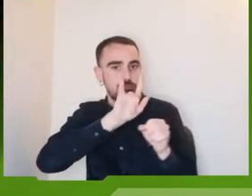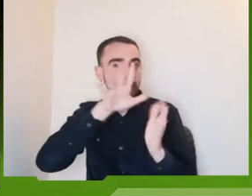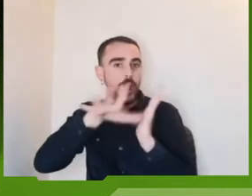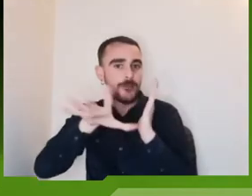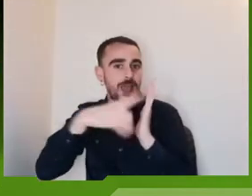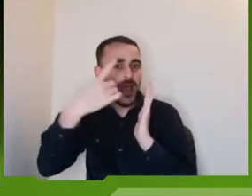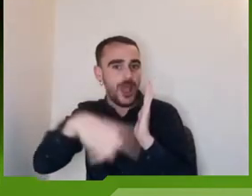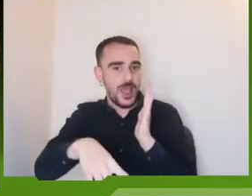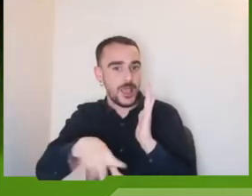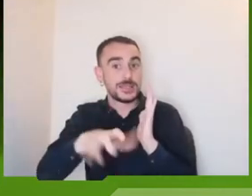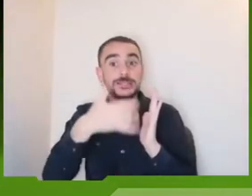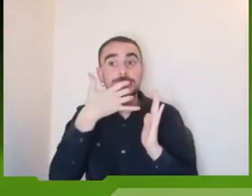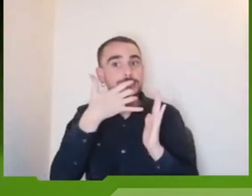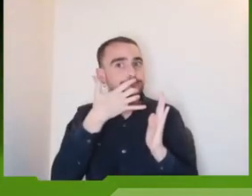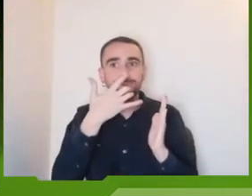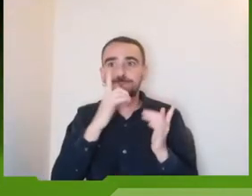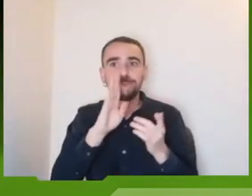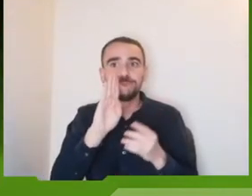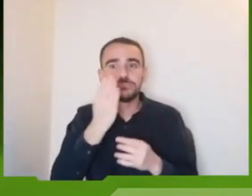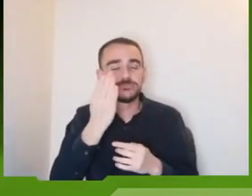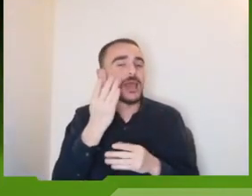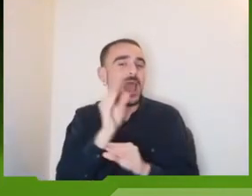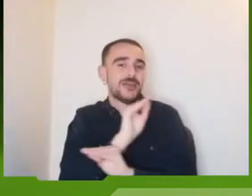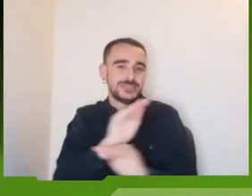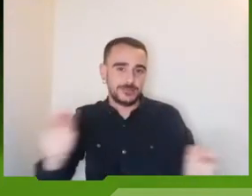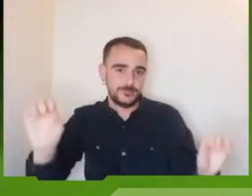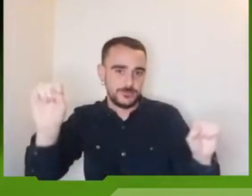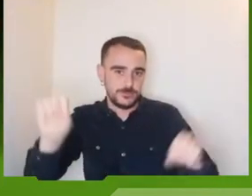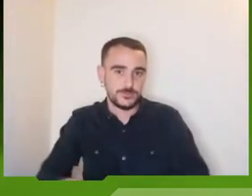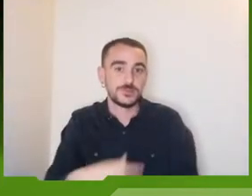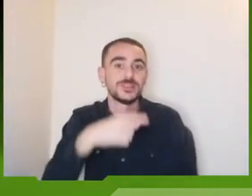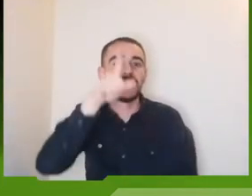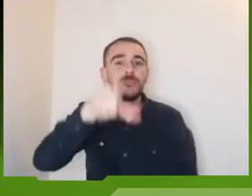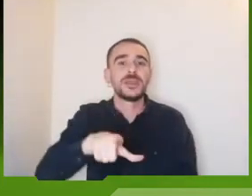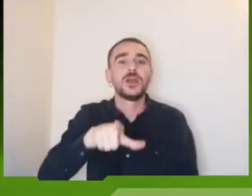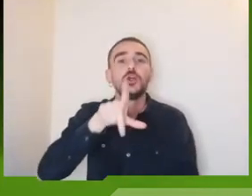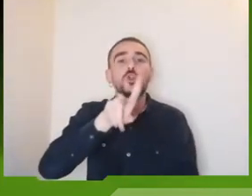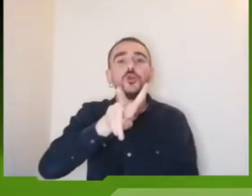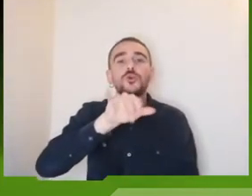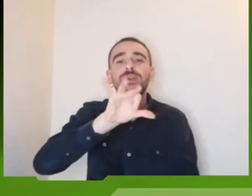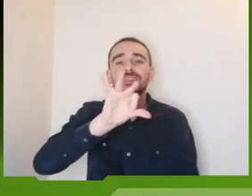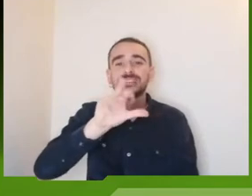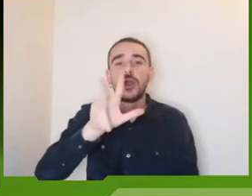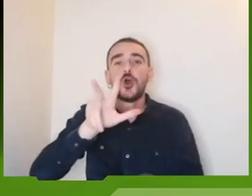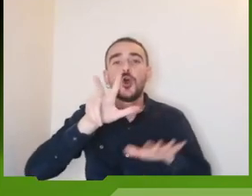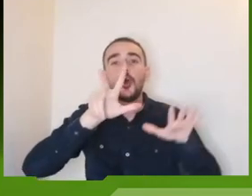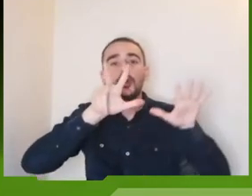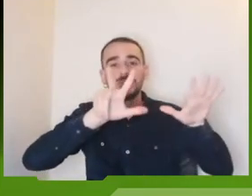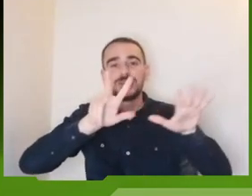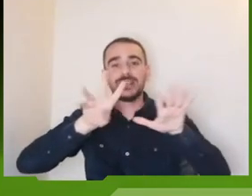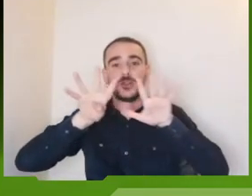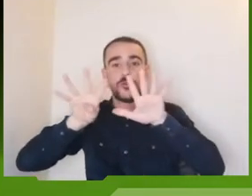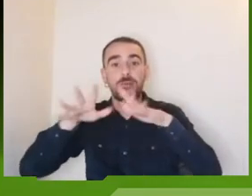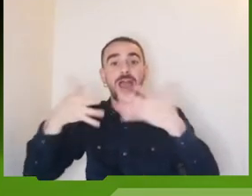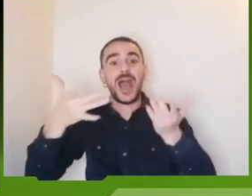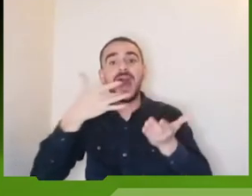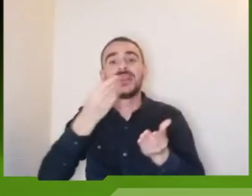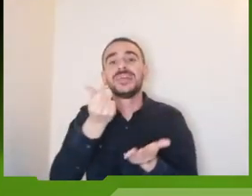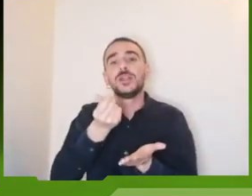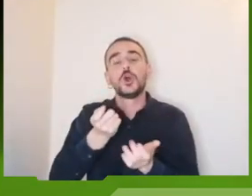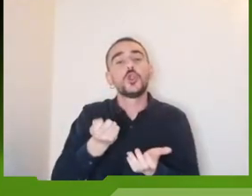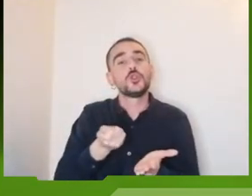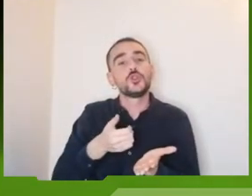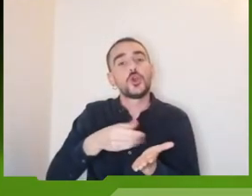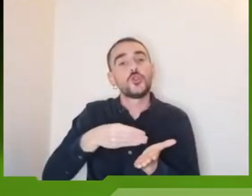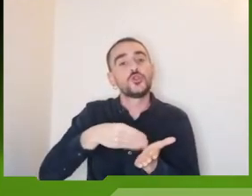sí. Que por cierto, otra cosa que Yepez Luis 89 ha donado $50 ahora mismo, así que muchas